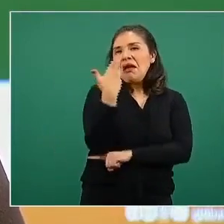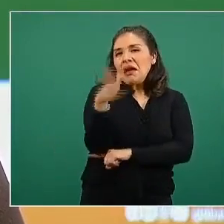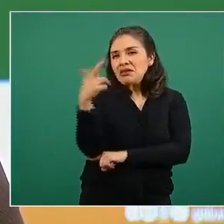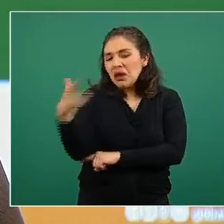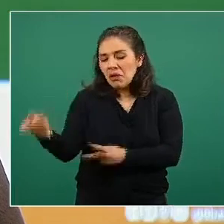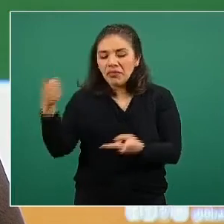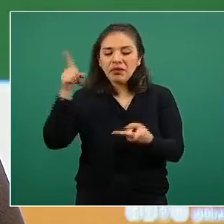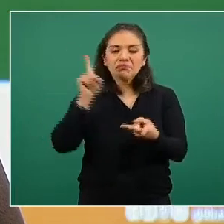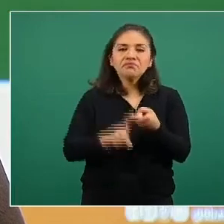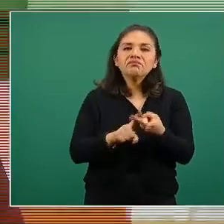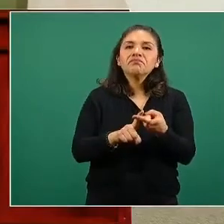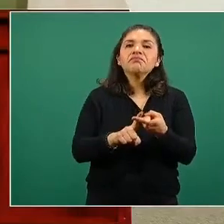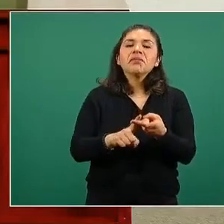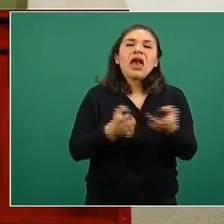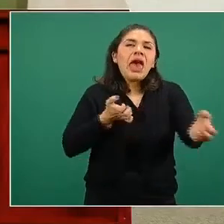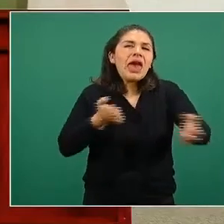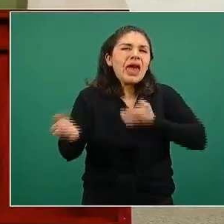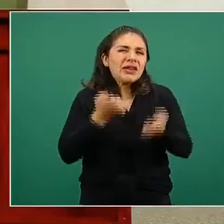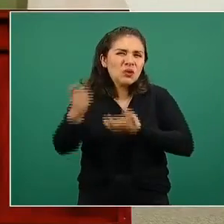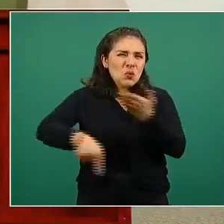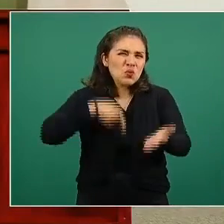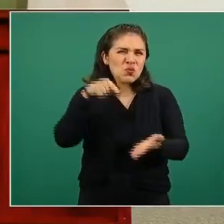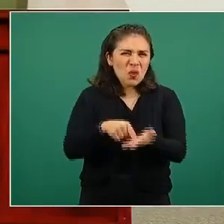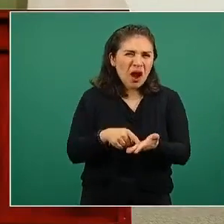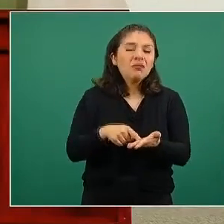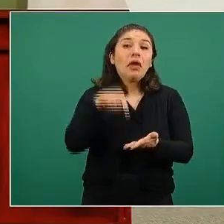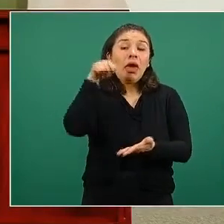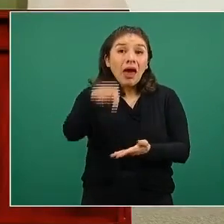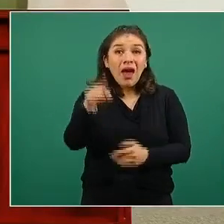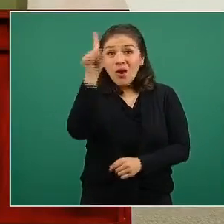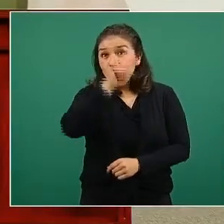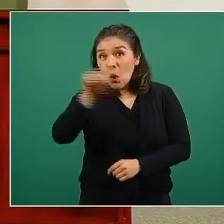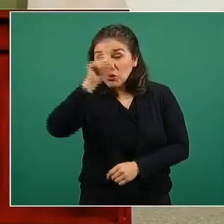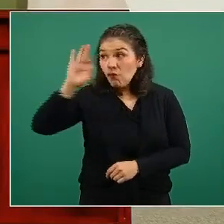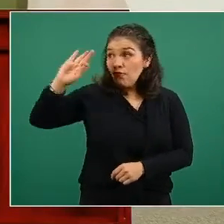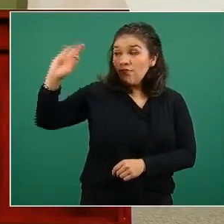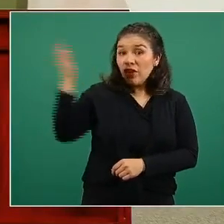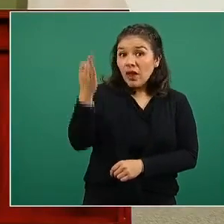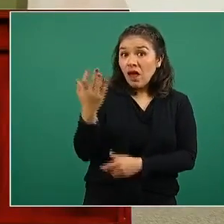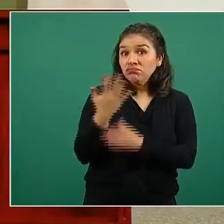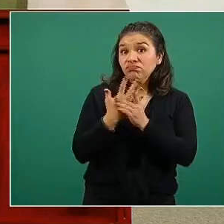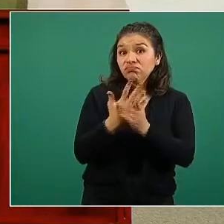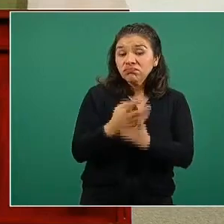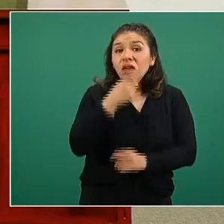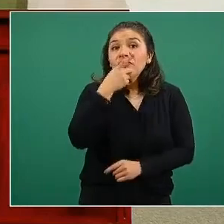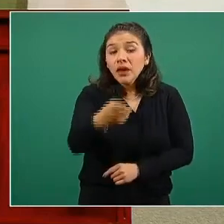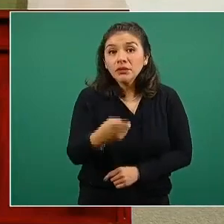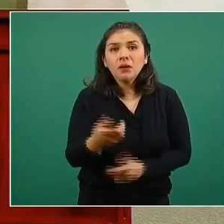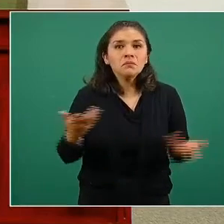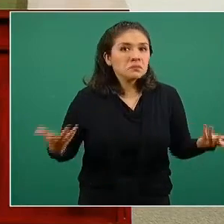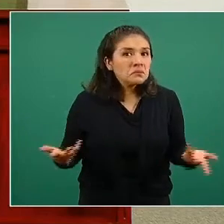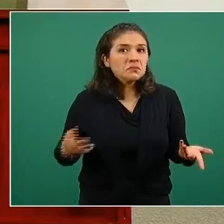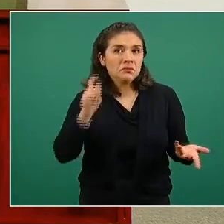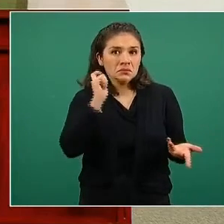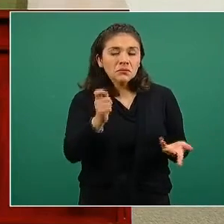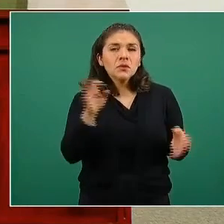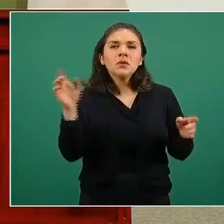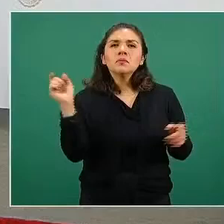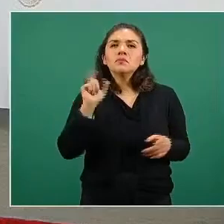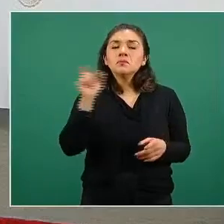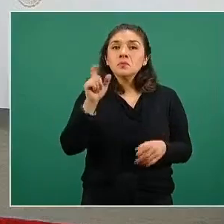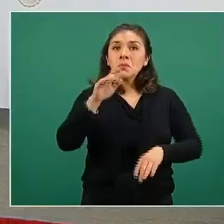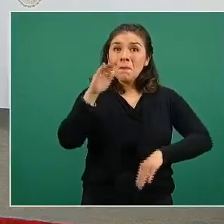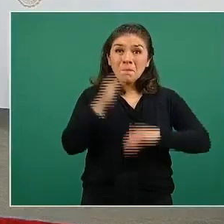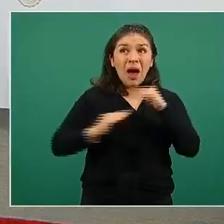restaurantes o que serían los gimnasios, la recomendación del nivel federal siempre ha sido que para efectos del